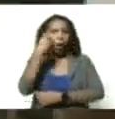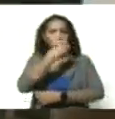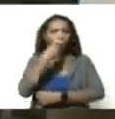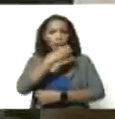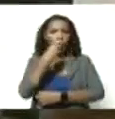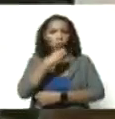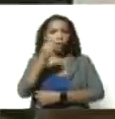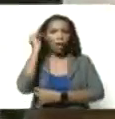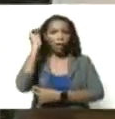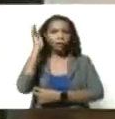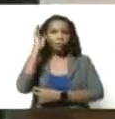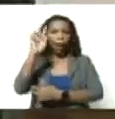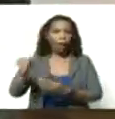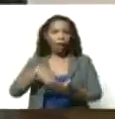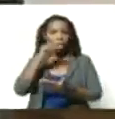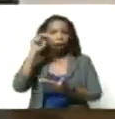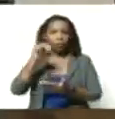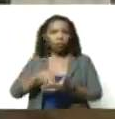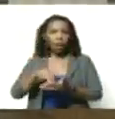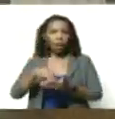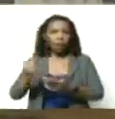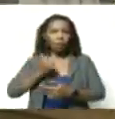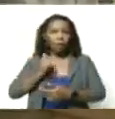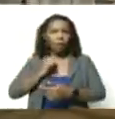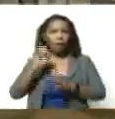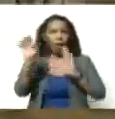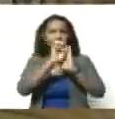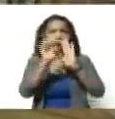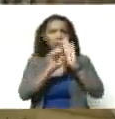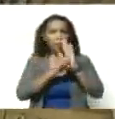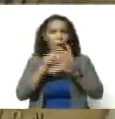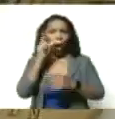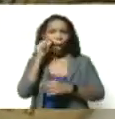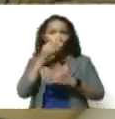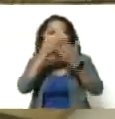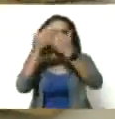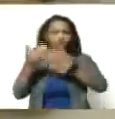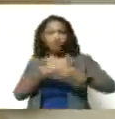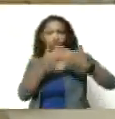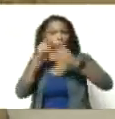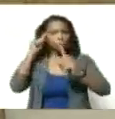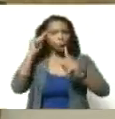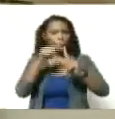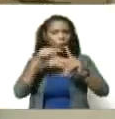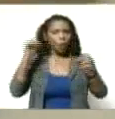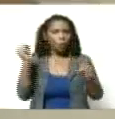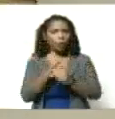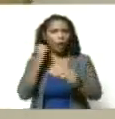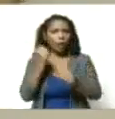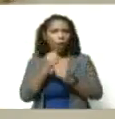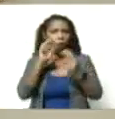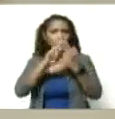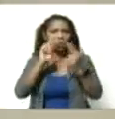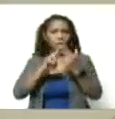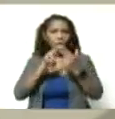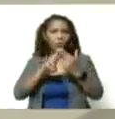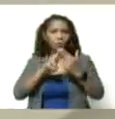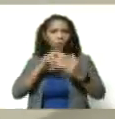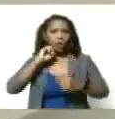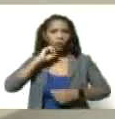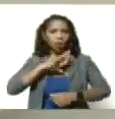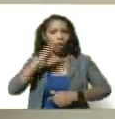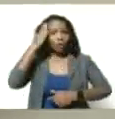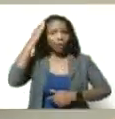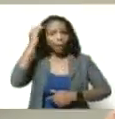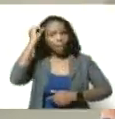del Parlamento venezolano en cualquier etapa. Hombre estudioso, dedicado a su oficio, conocedor de la historia. Uno